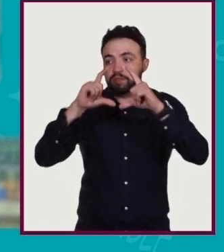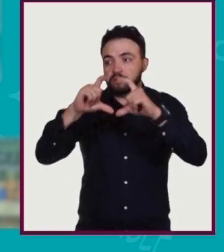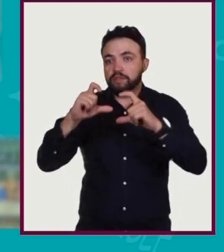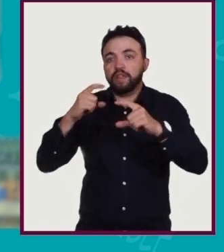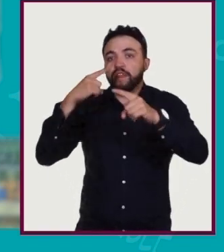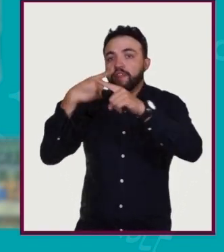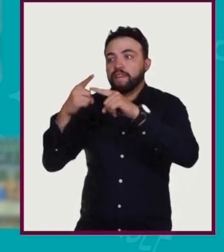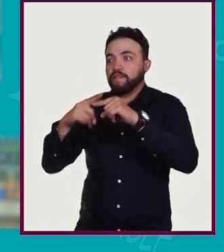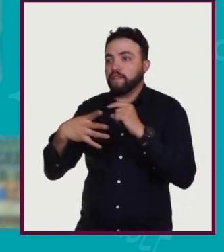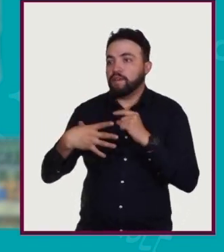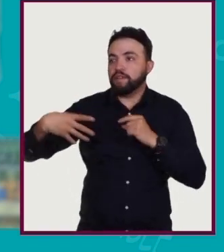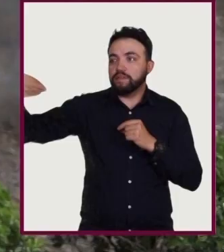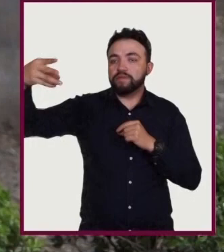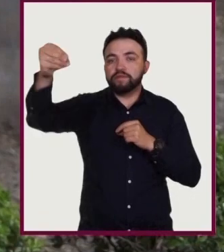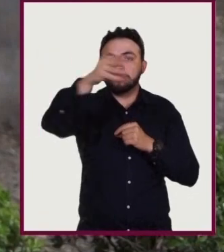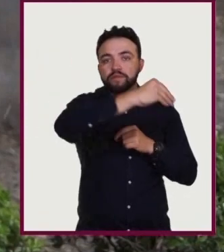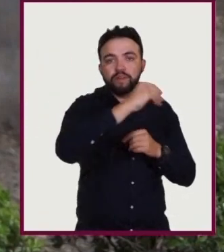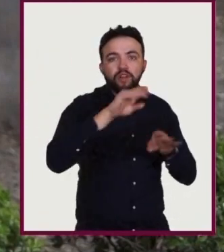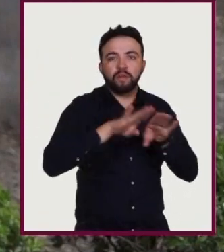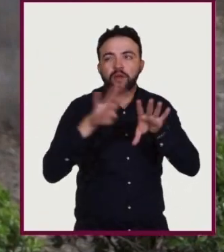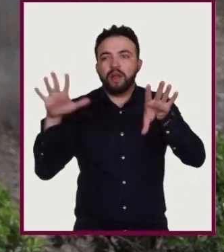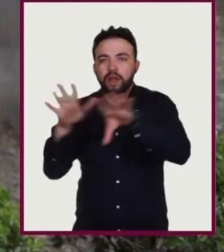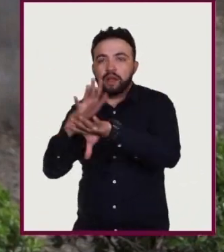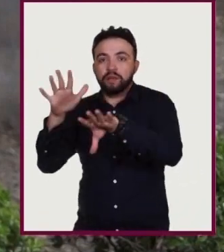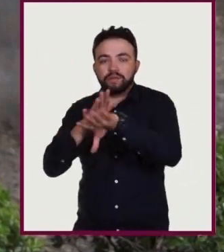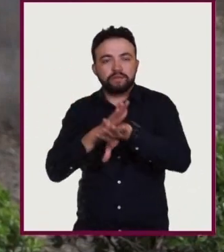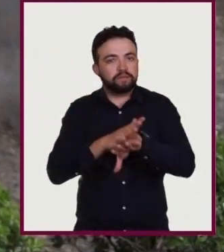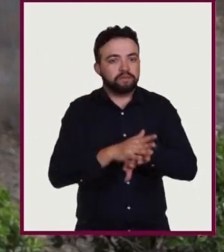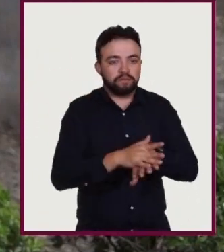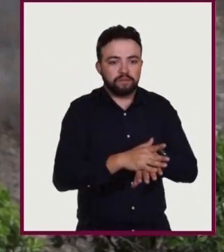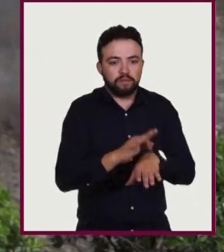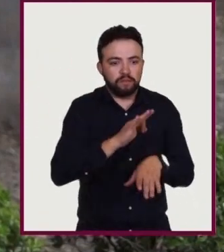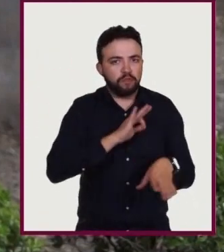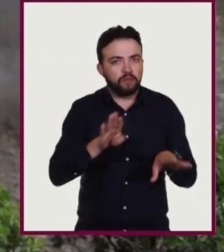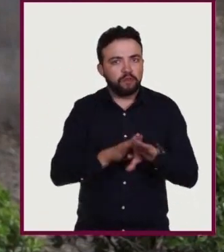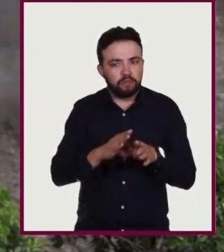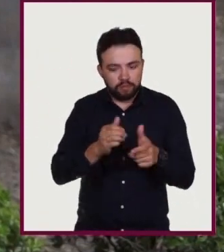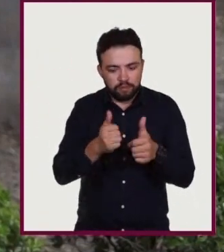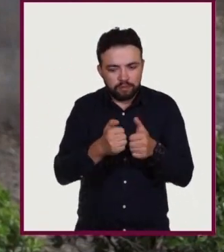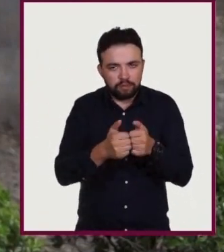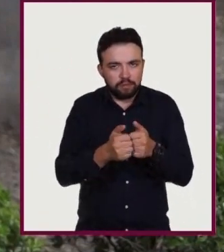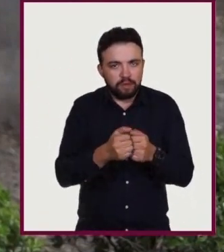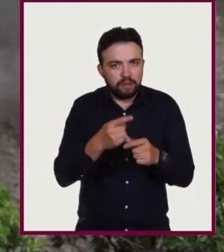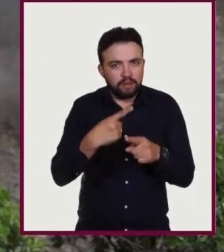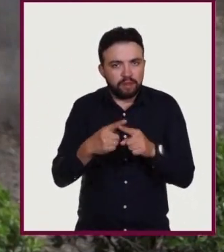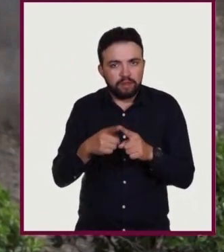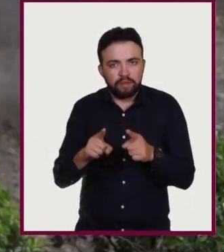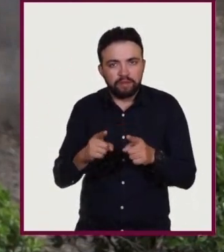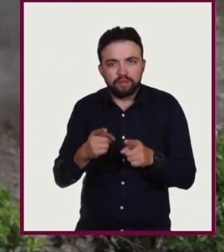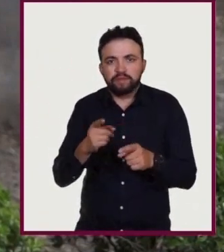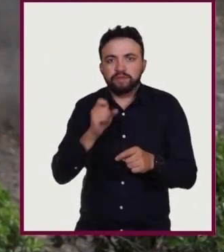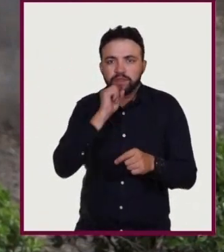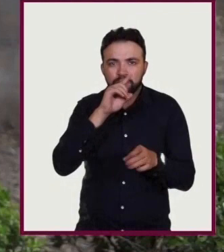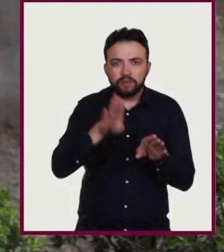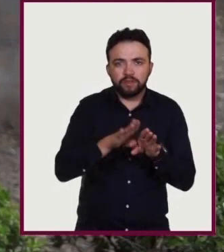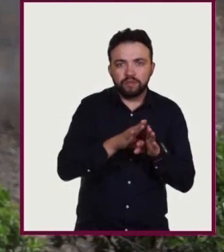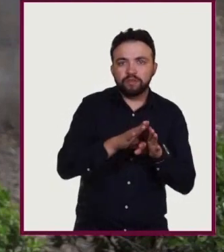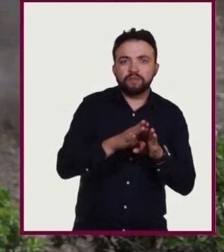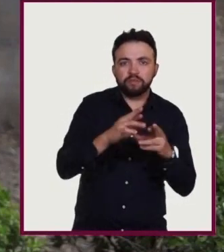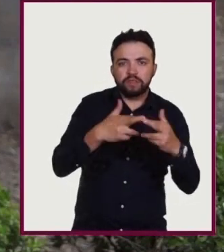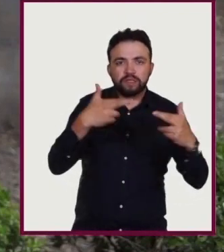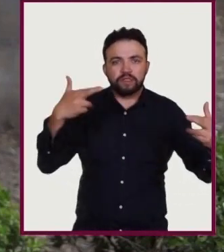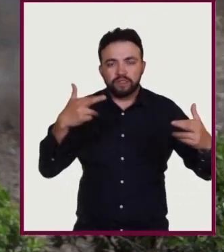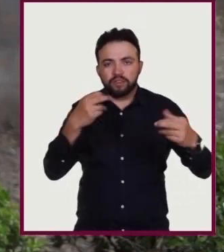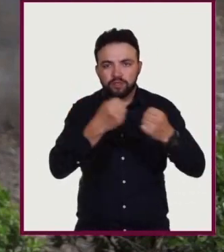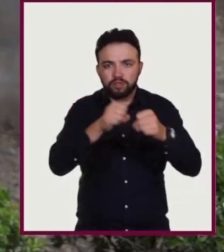una dinámica de apropiación. Increíble que se pueda hacer tanto con un dispositivo electrónico y que en plataformas de redes sociales podamos aprender